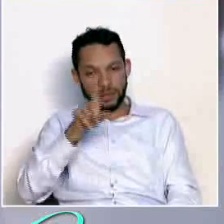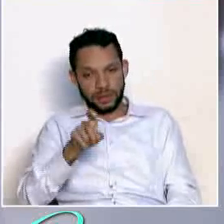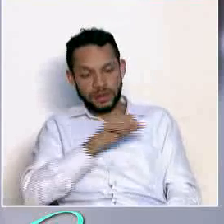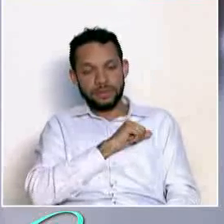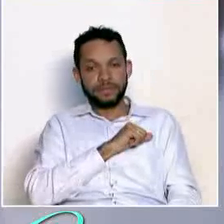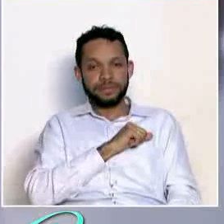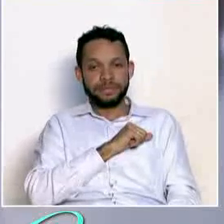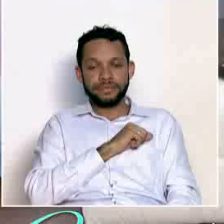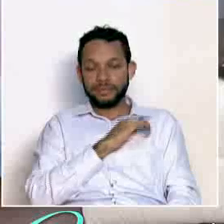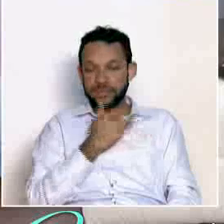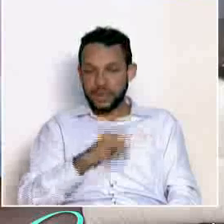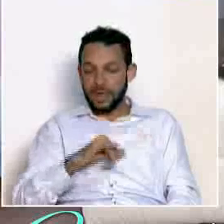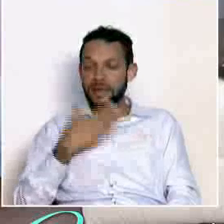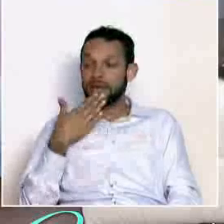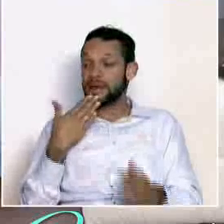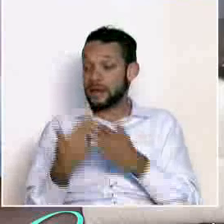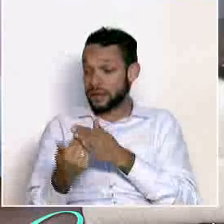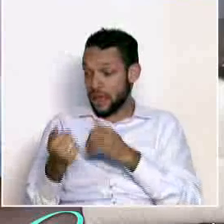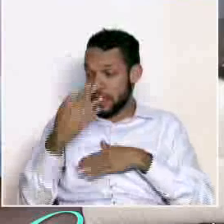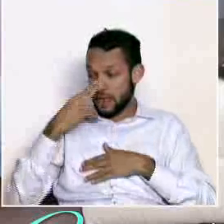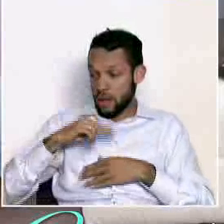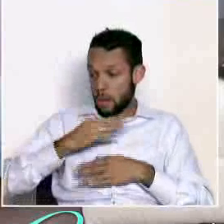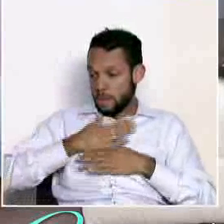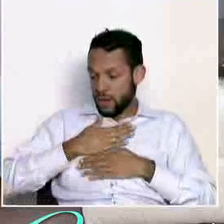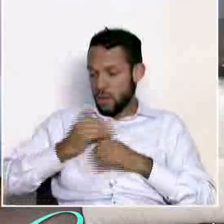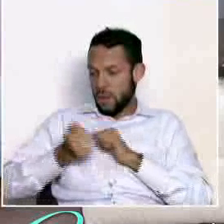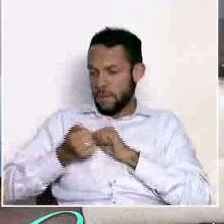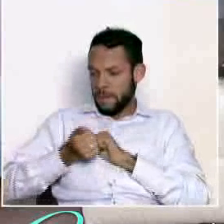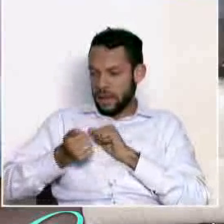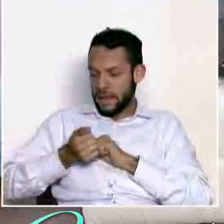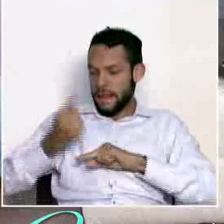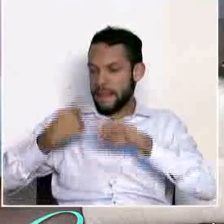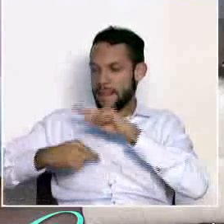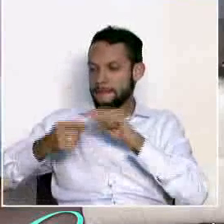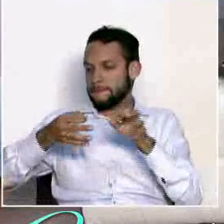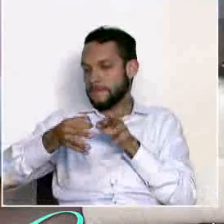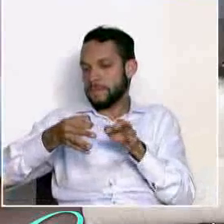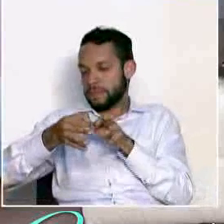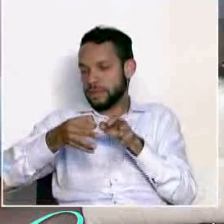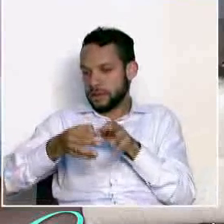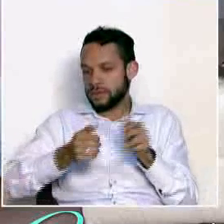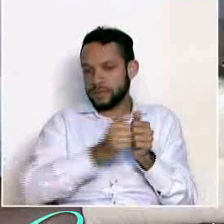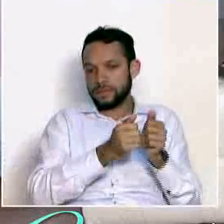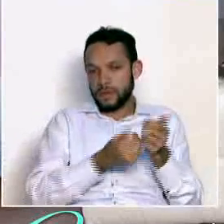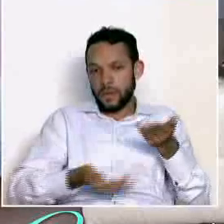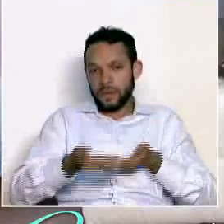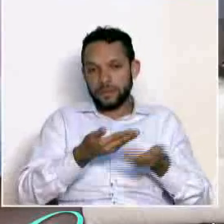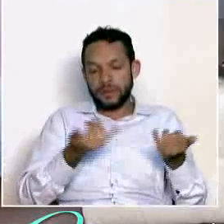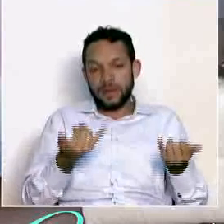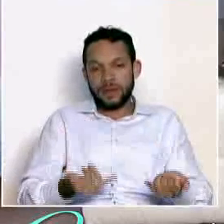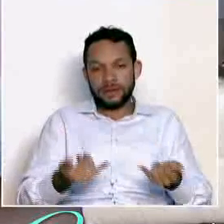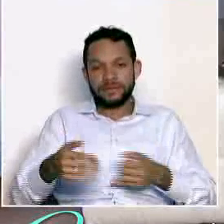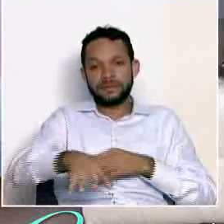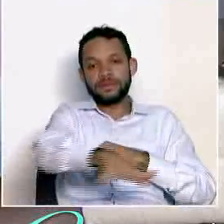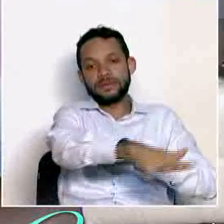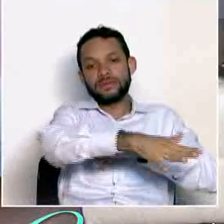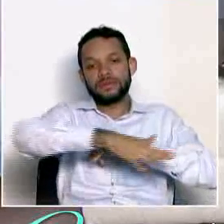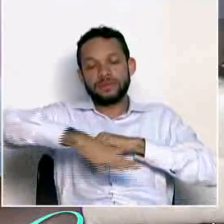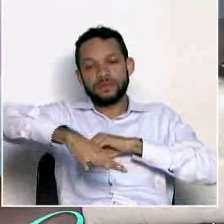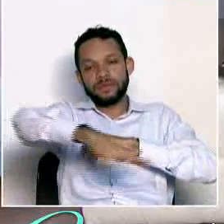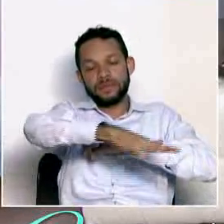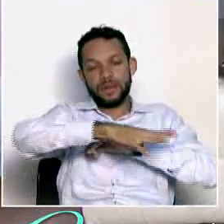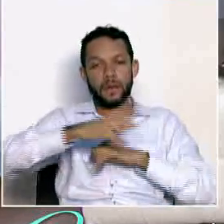885-7626. Santiago, muchas gracias por compartir esta experiencia, doctor Eduardo, y los dejo con este lindo paisaje de